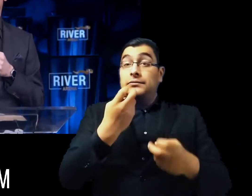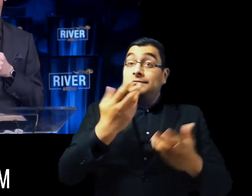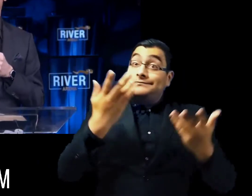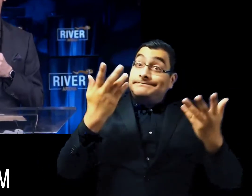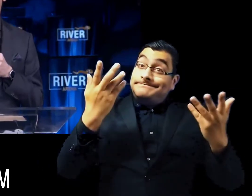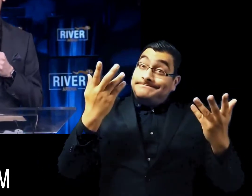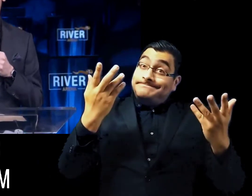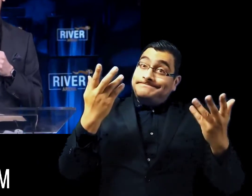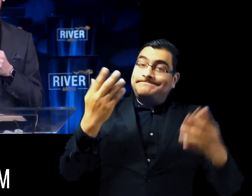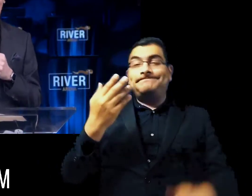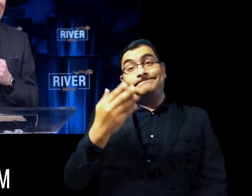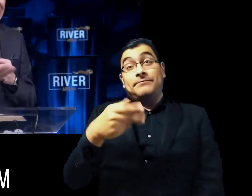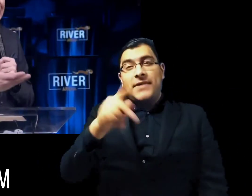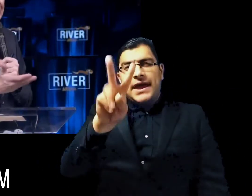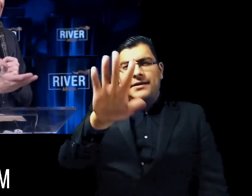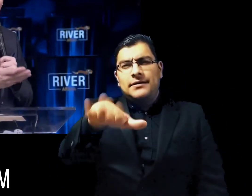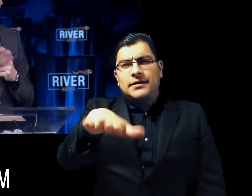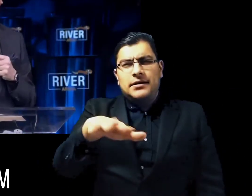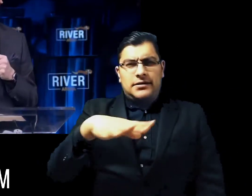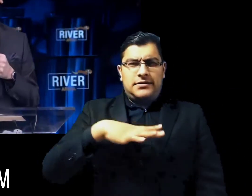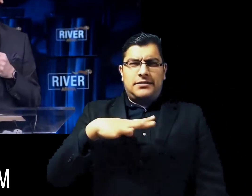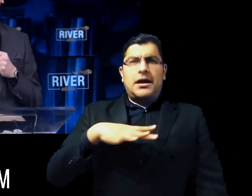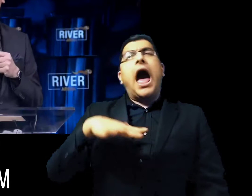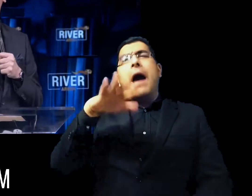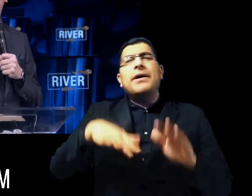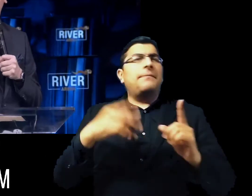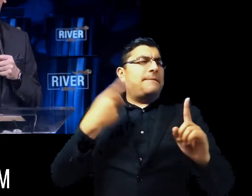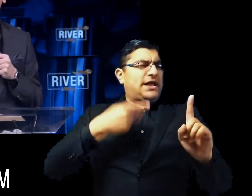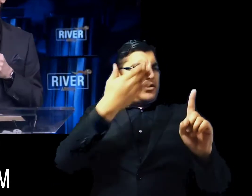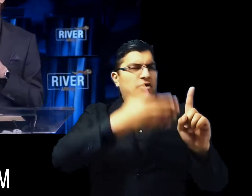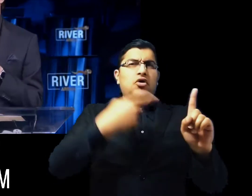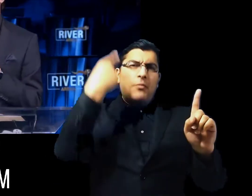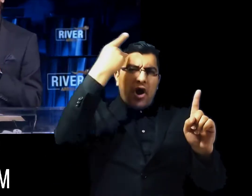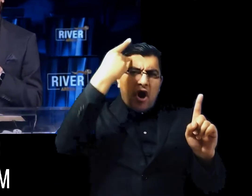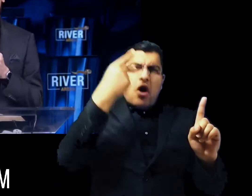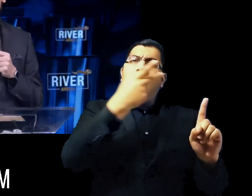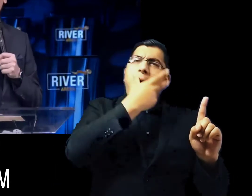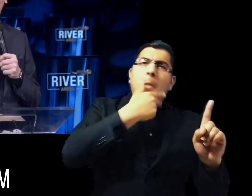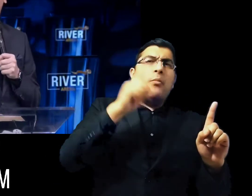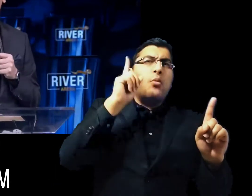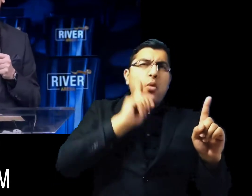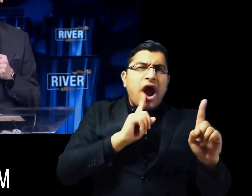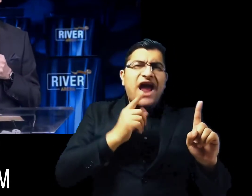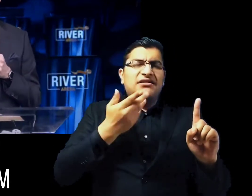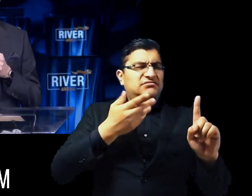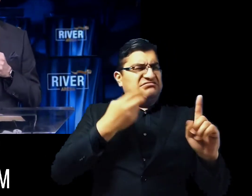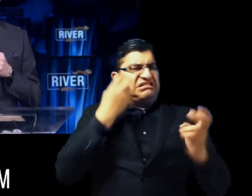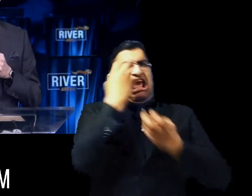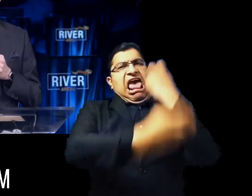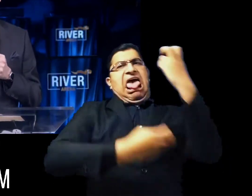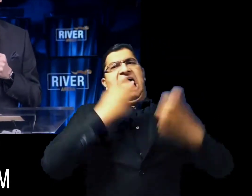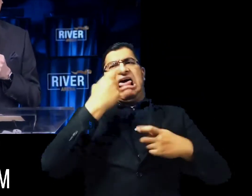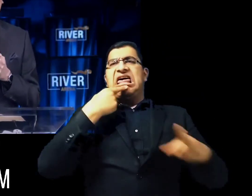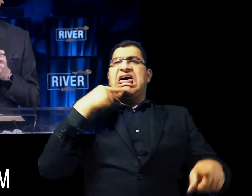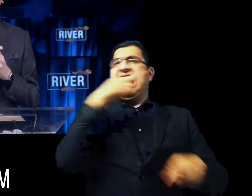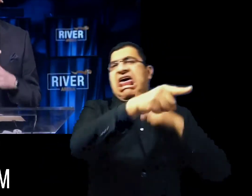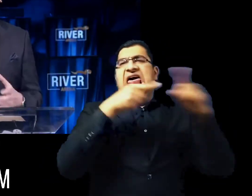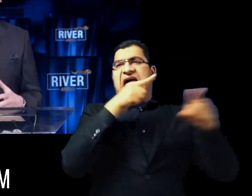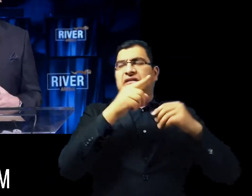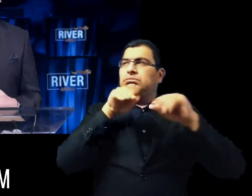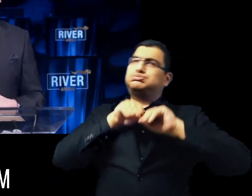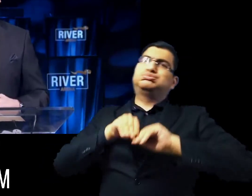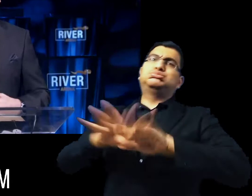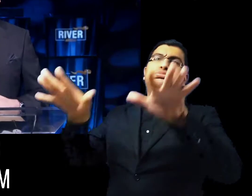maravilloso que apenas acusan a un hombre de Dios, a una mujer de Dios, a un ministro, salir a